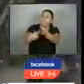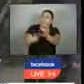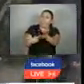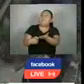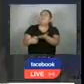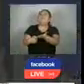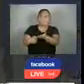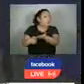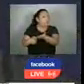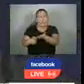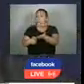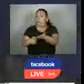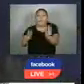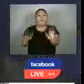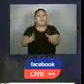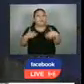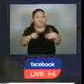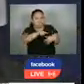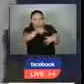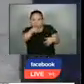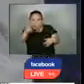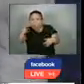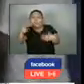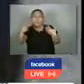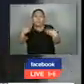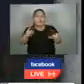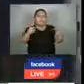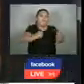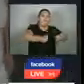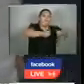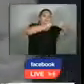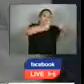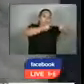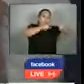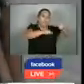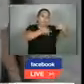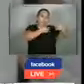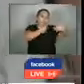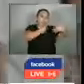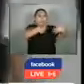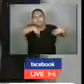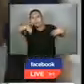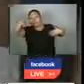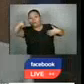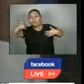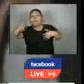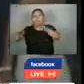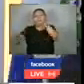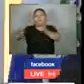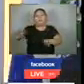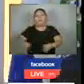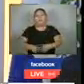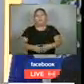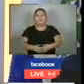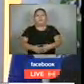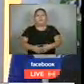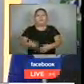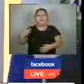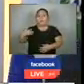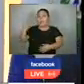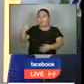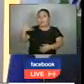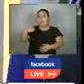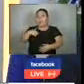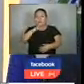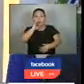se toma en cuenta que aún hay cientos de detenidos en espera de ser llevados a los tribunales. Y lo decía al inicio,